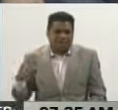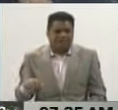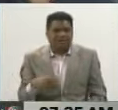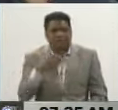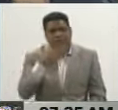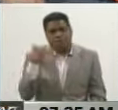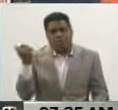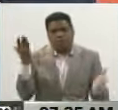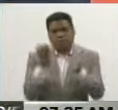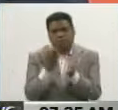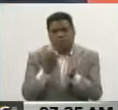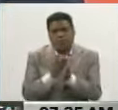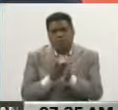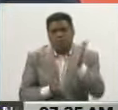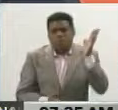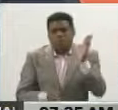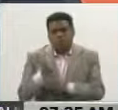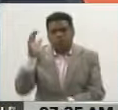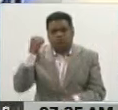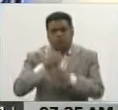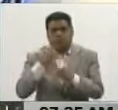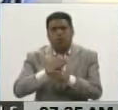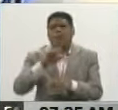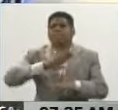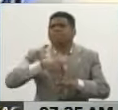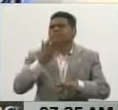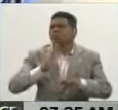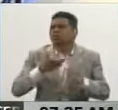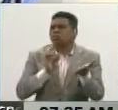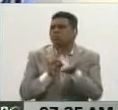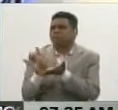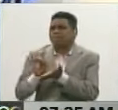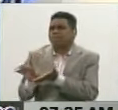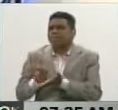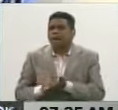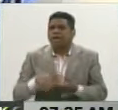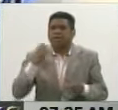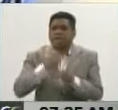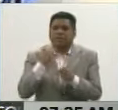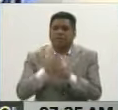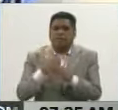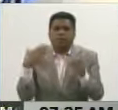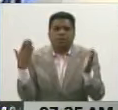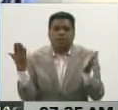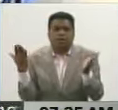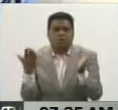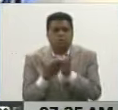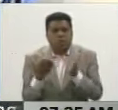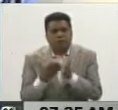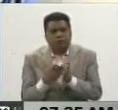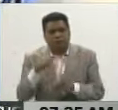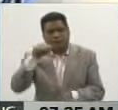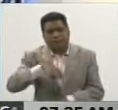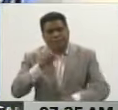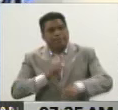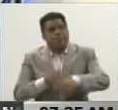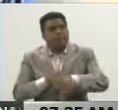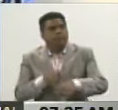educación tienen que ir a la calle para que no se les despida. Trabajadores y trabajadoras de la educación que en este momento no